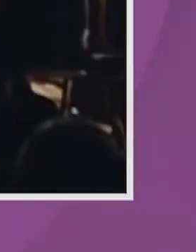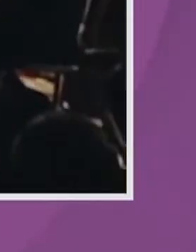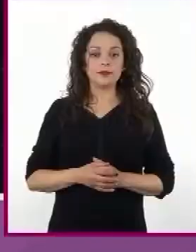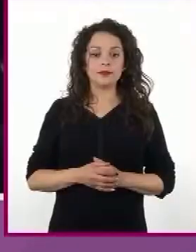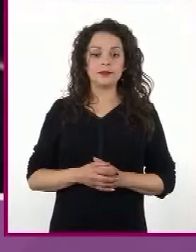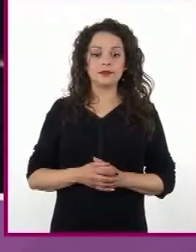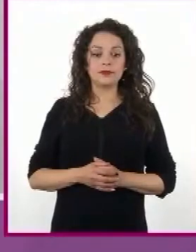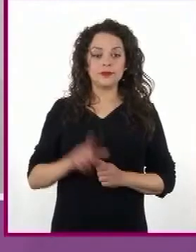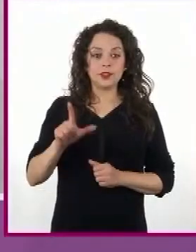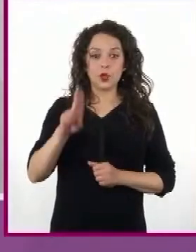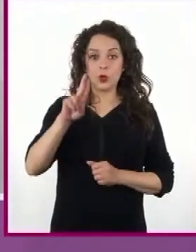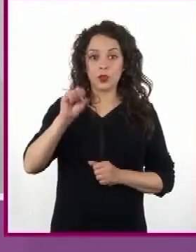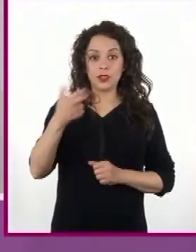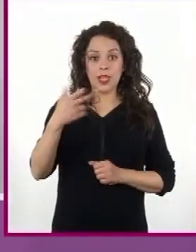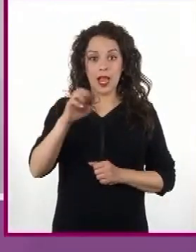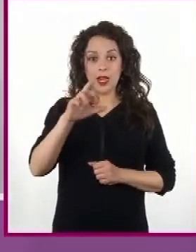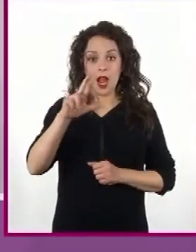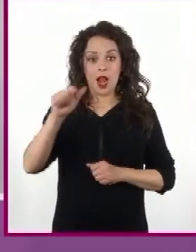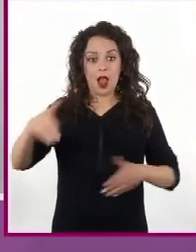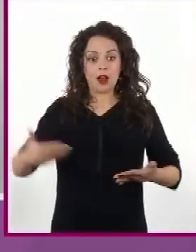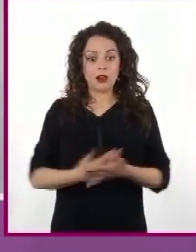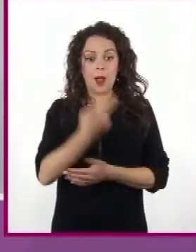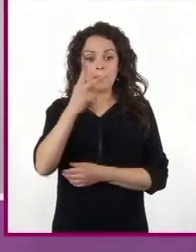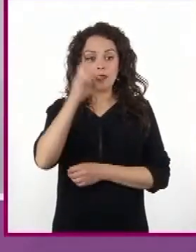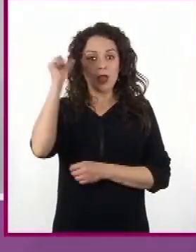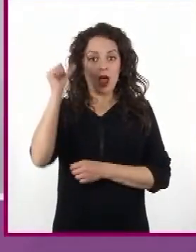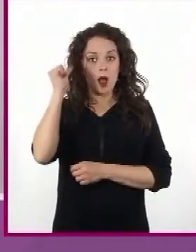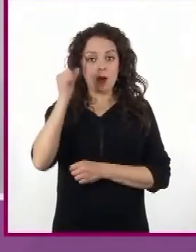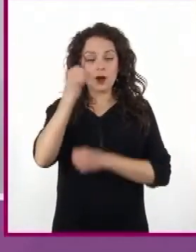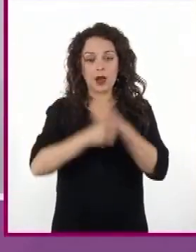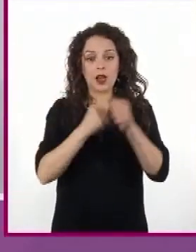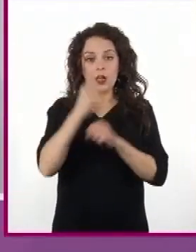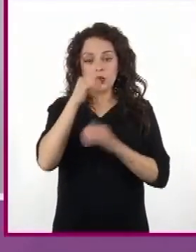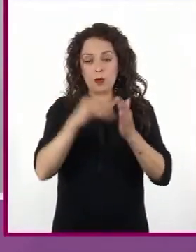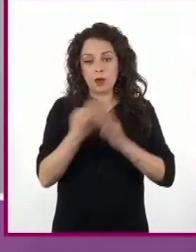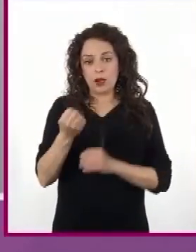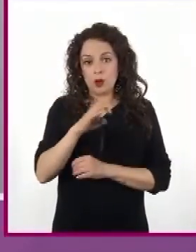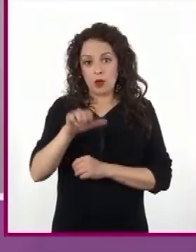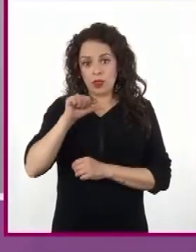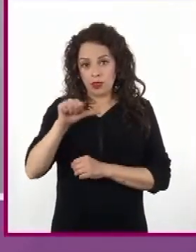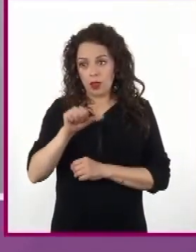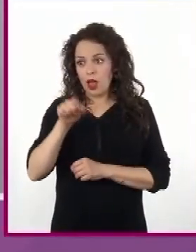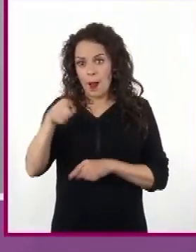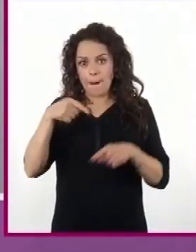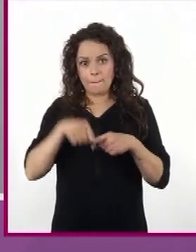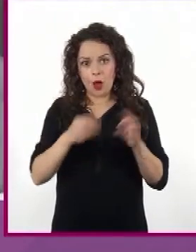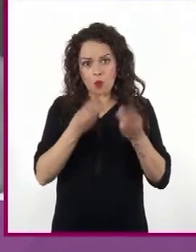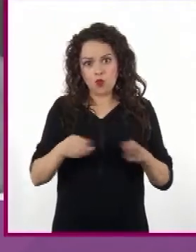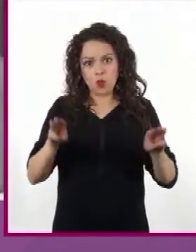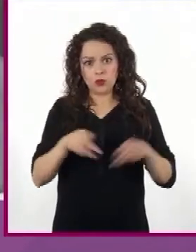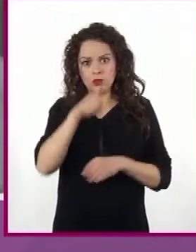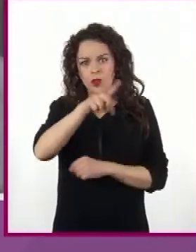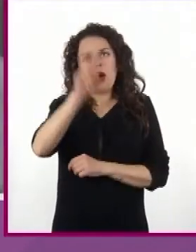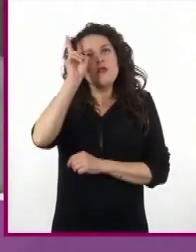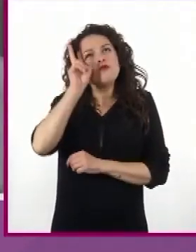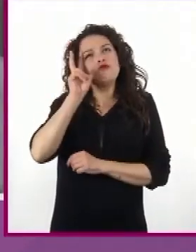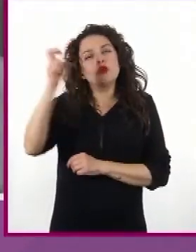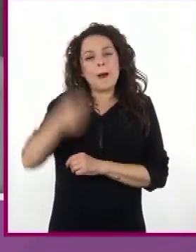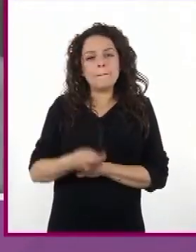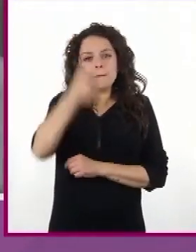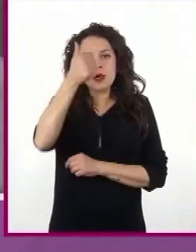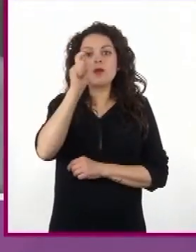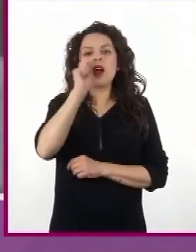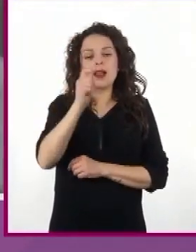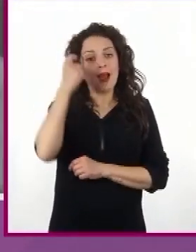Luis Herrera de la Fuente nació el 25 de abril de 1916. Como músico, su primer sueño fue convertirse en